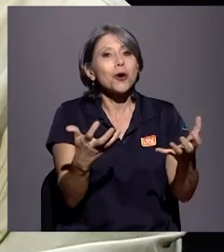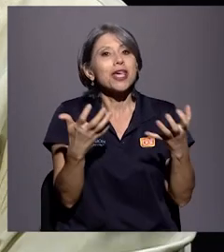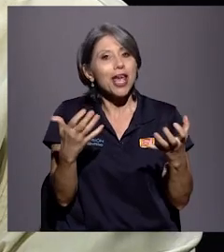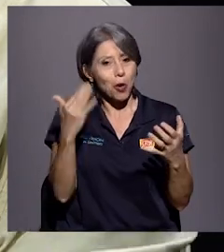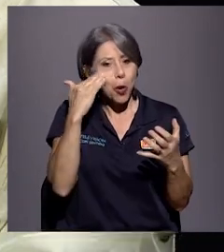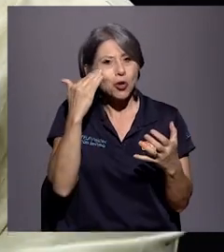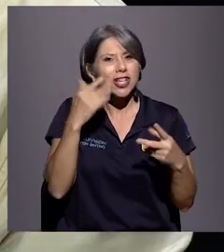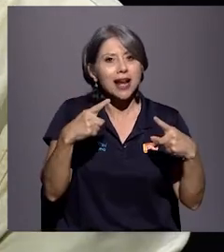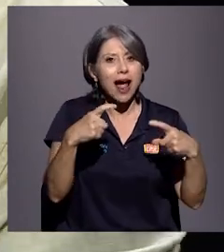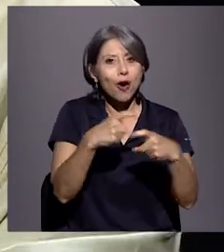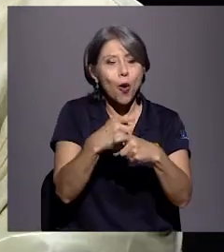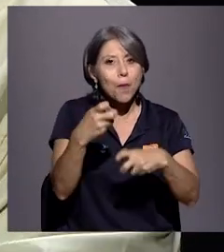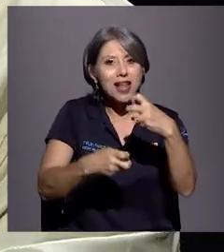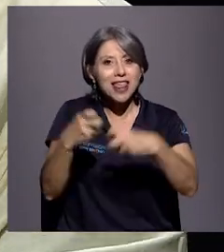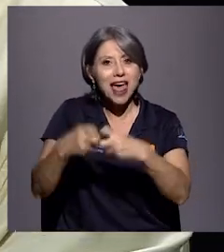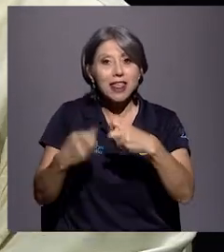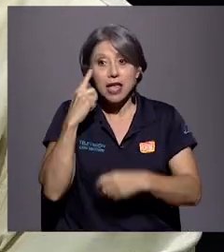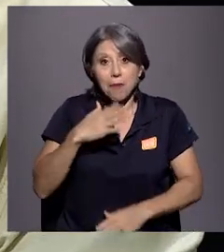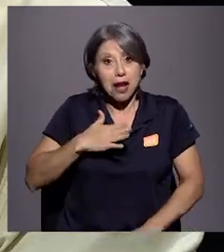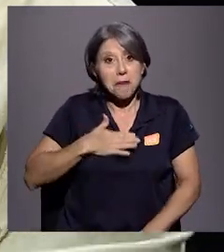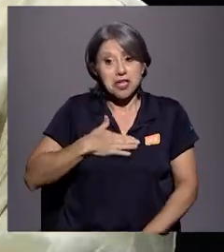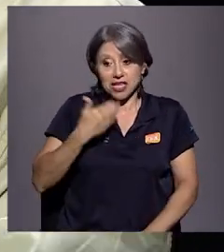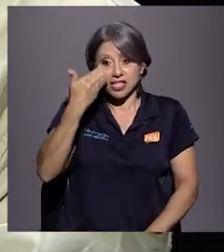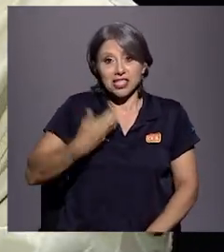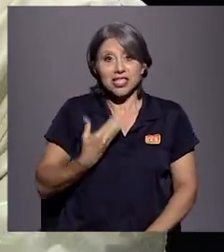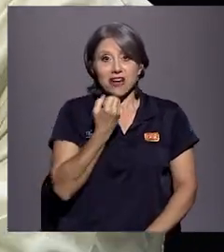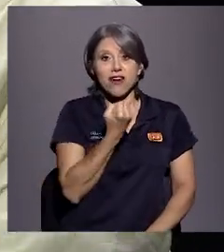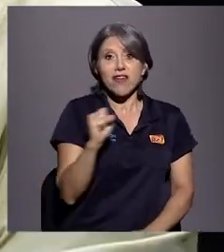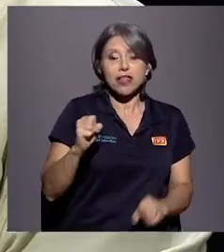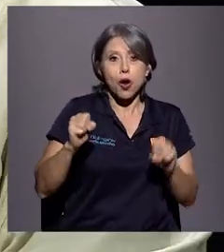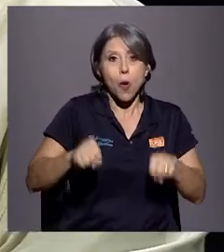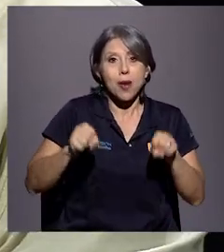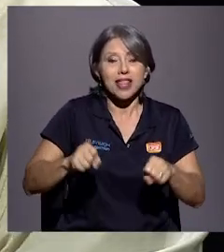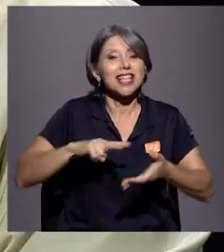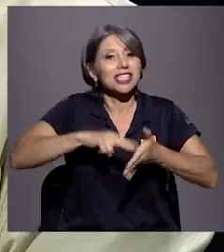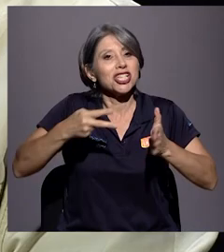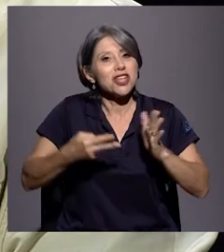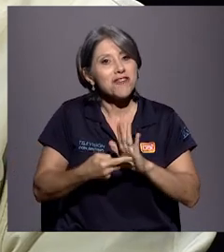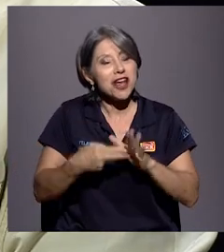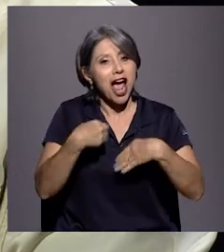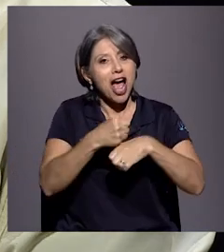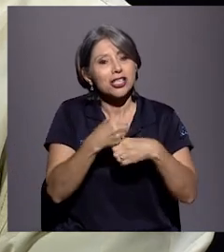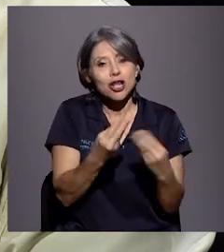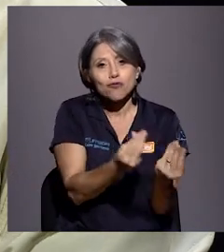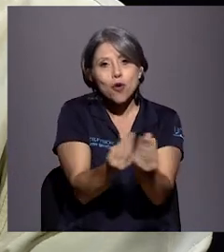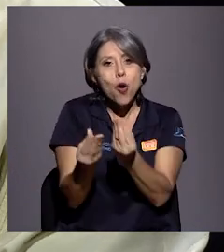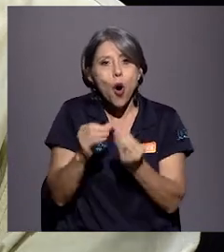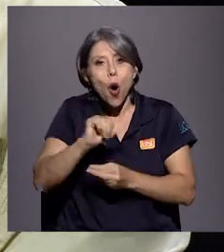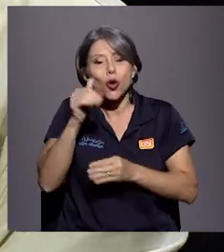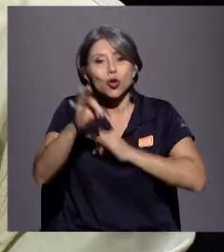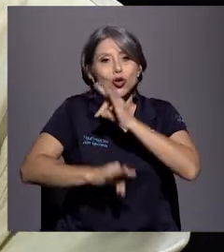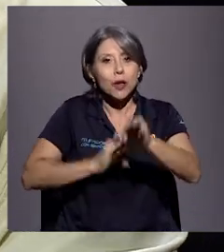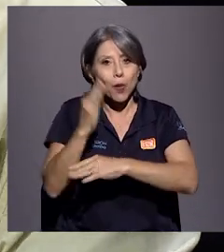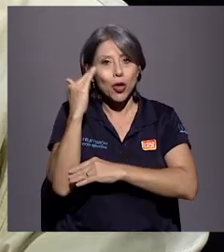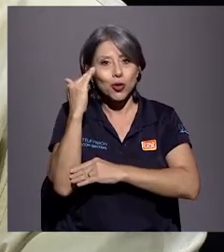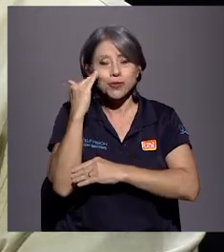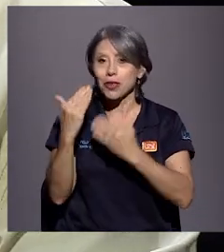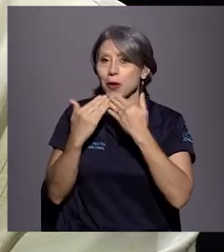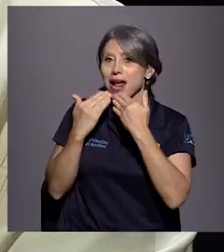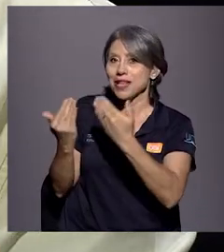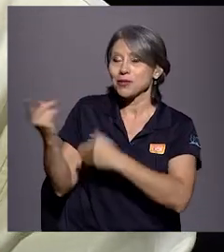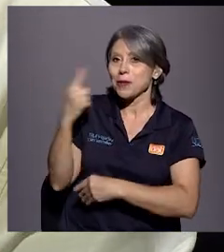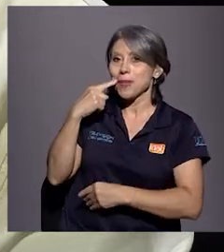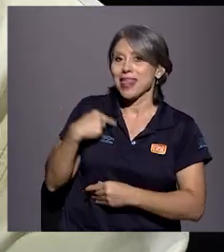la complejidad y para mí ser rebelde competente es necesario otro tipo de conocimiento y le agradezco mucho que me haya mencionado